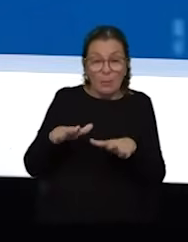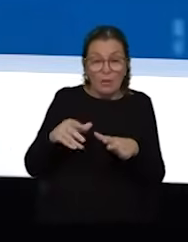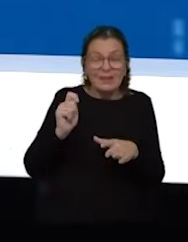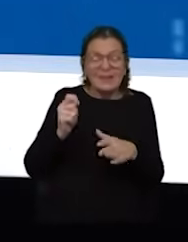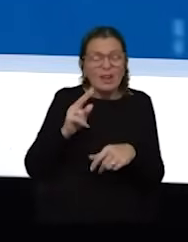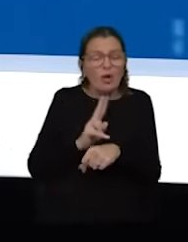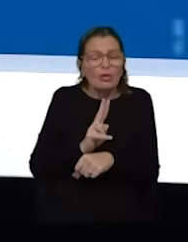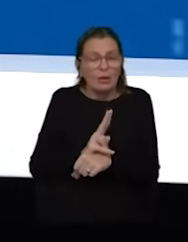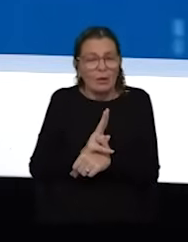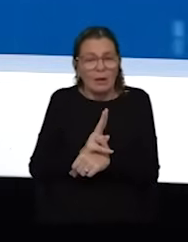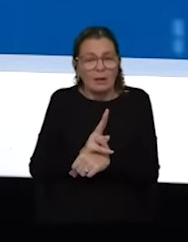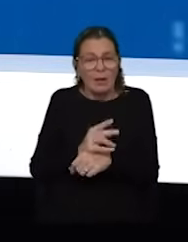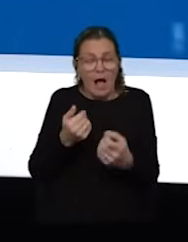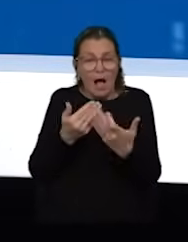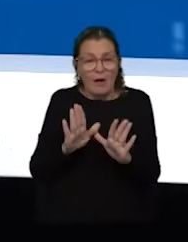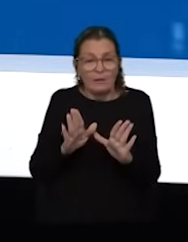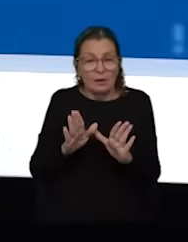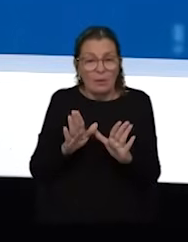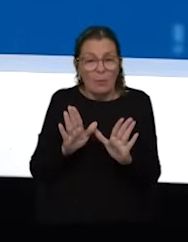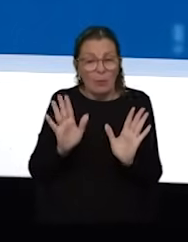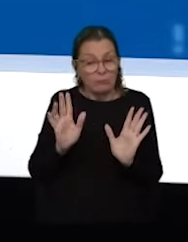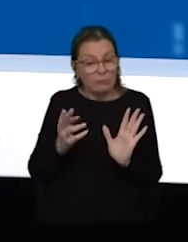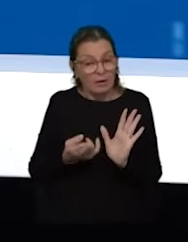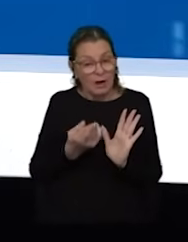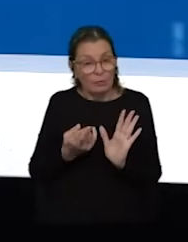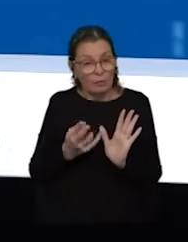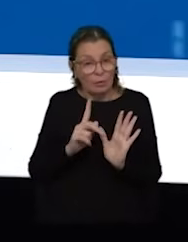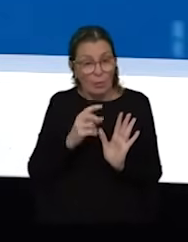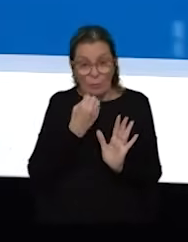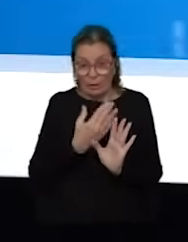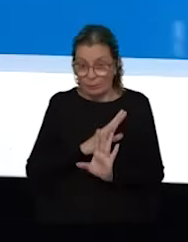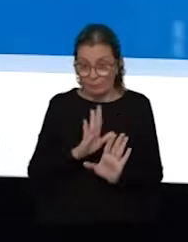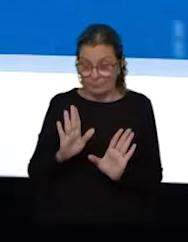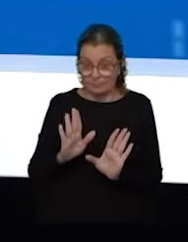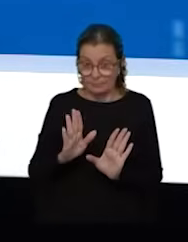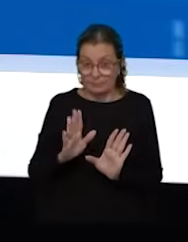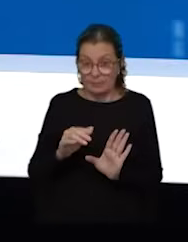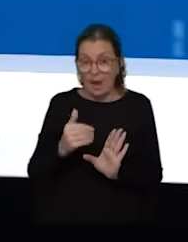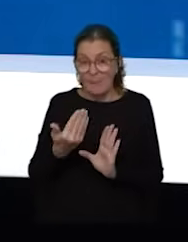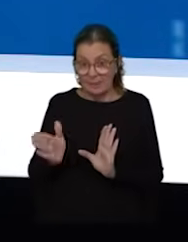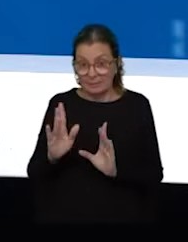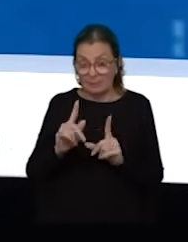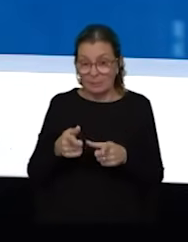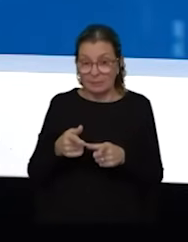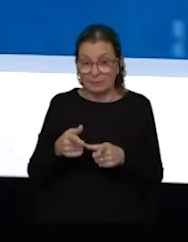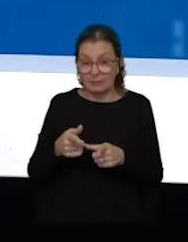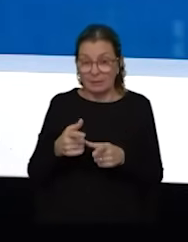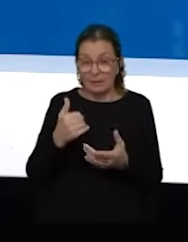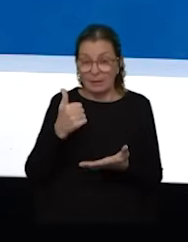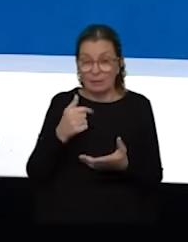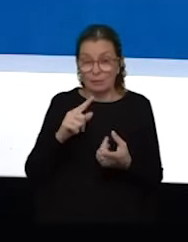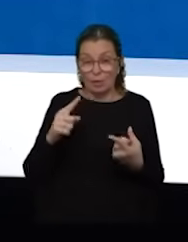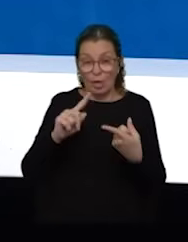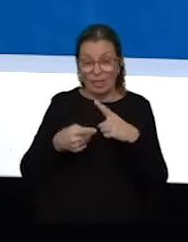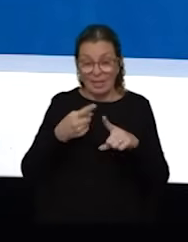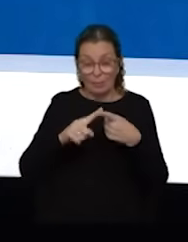quién va a controlar Abre una puerta de la discrecionalidad que no está bueno por otro lado estas disputas a